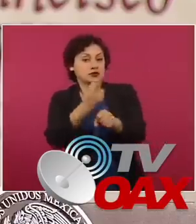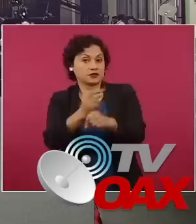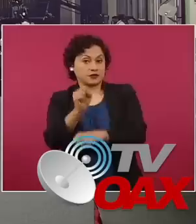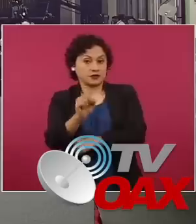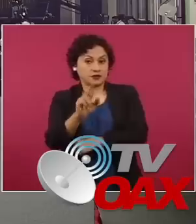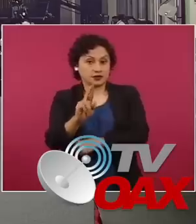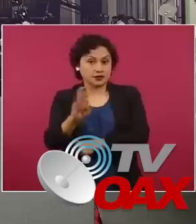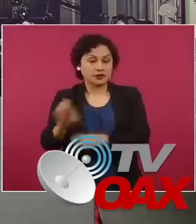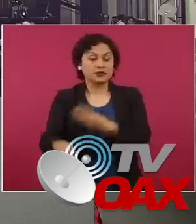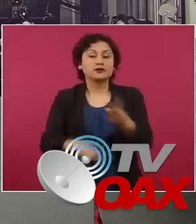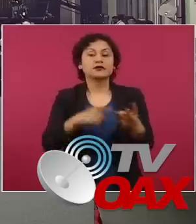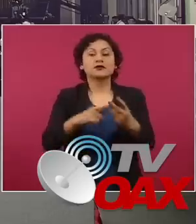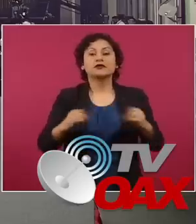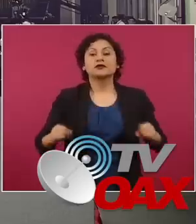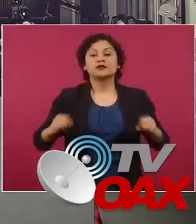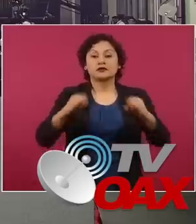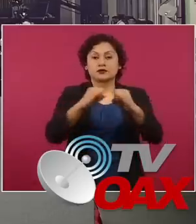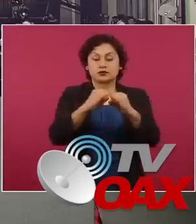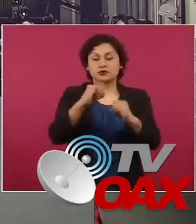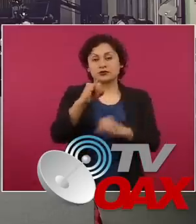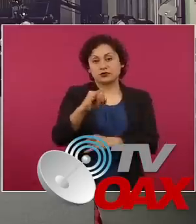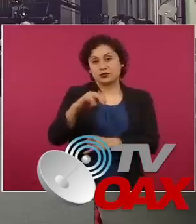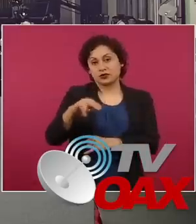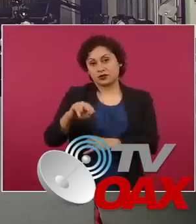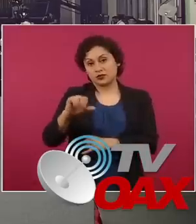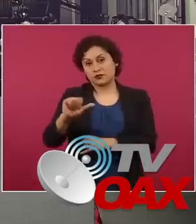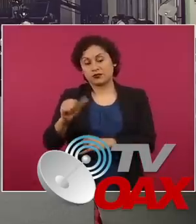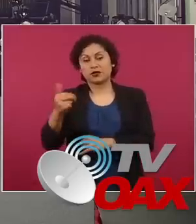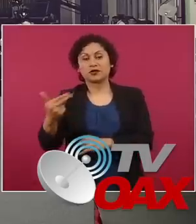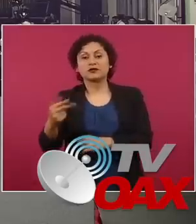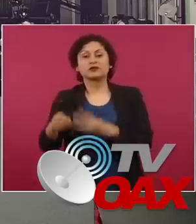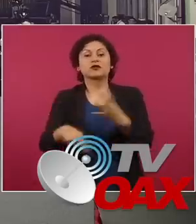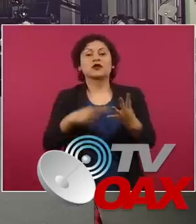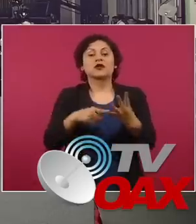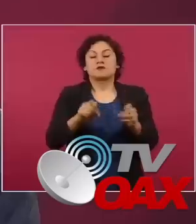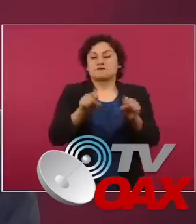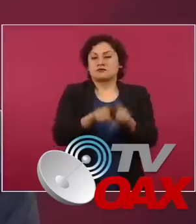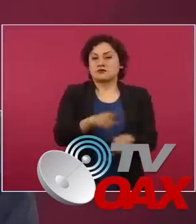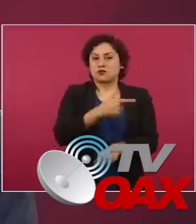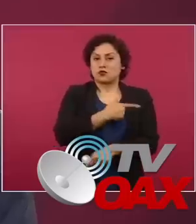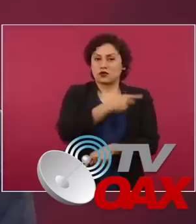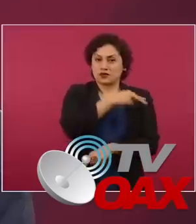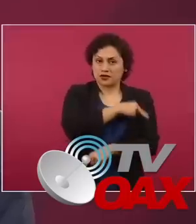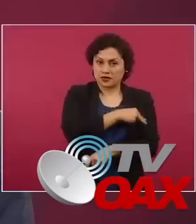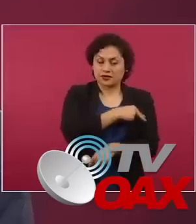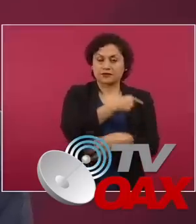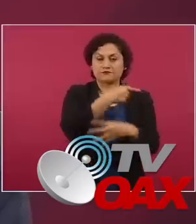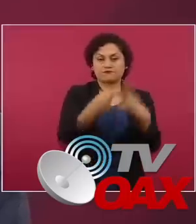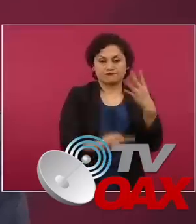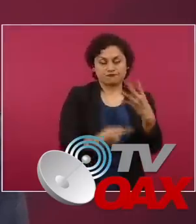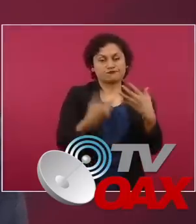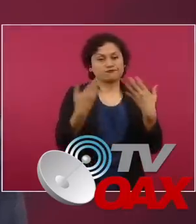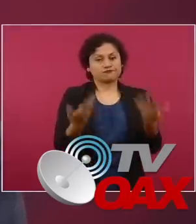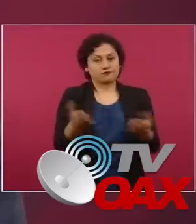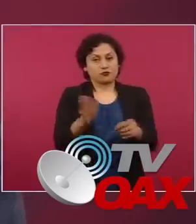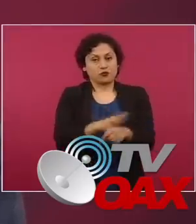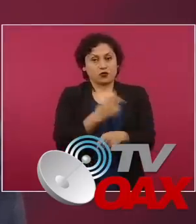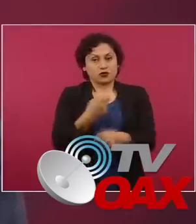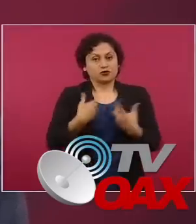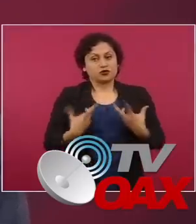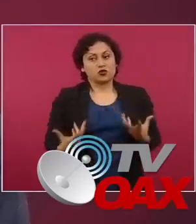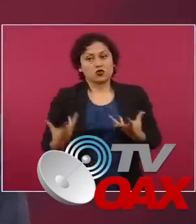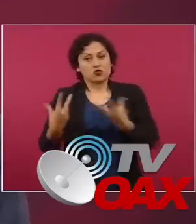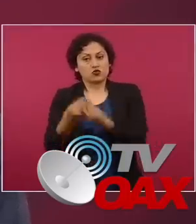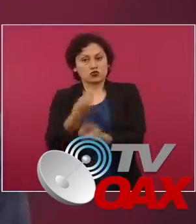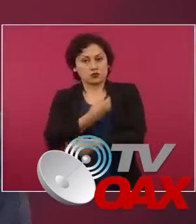Instituto Nacional de Antropología e Historia y a la Guardia Nacional. Por lo tanto, me uno al presidente y a la secretaria